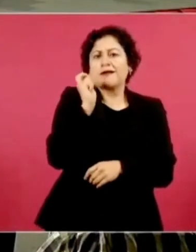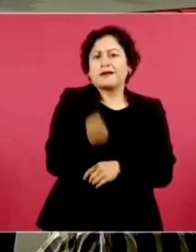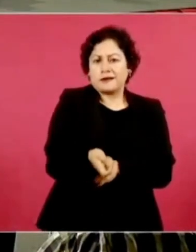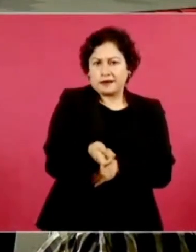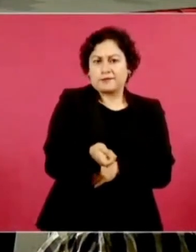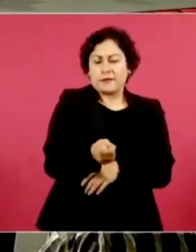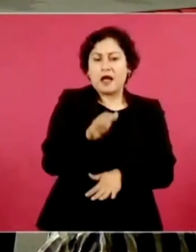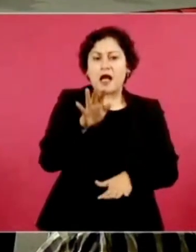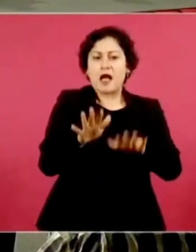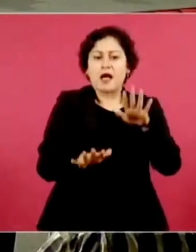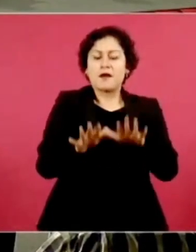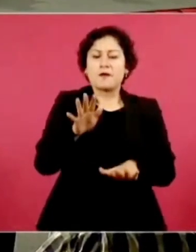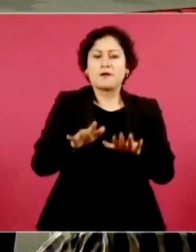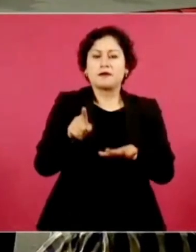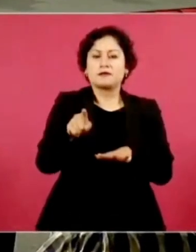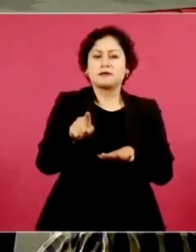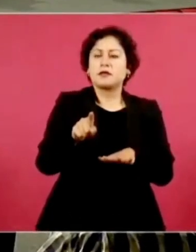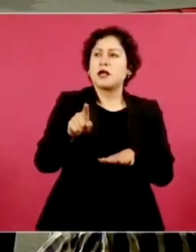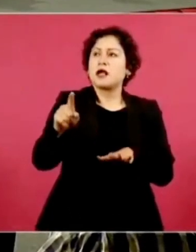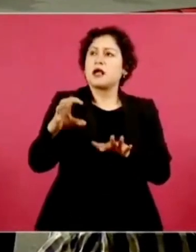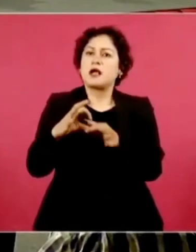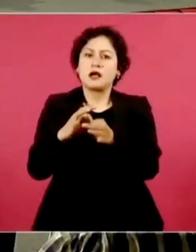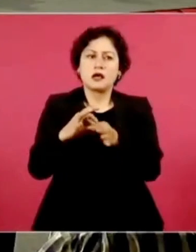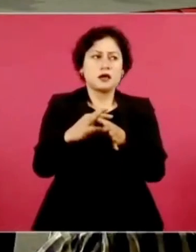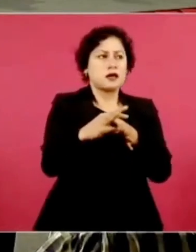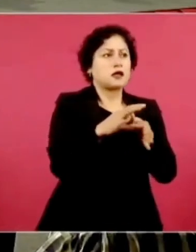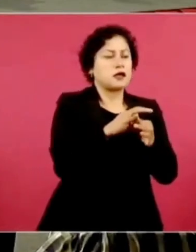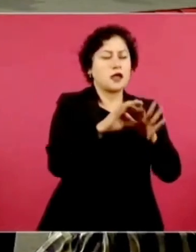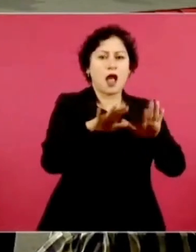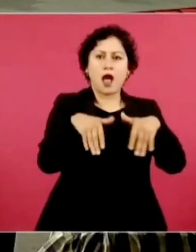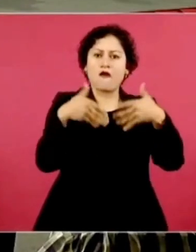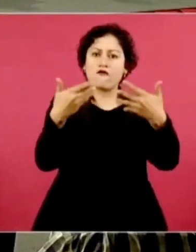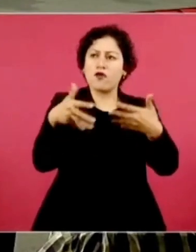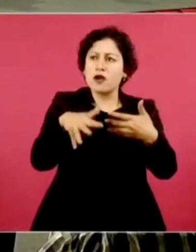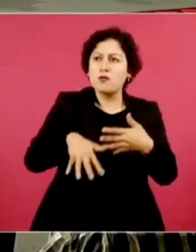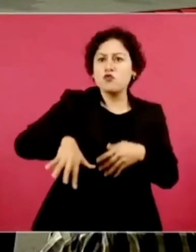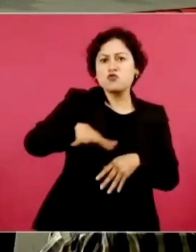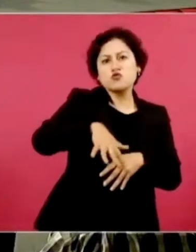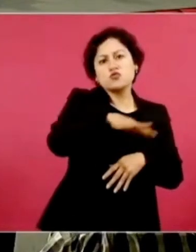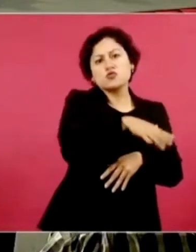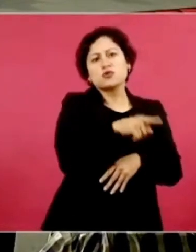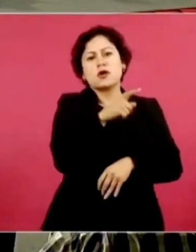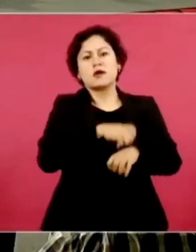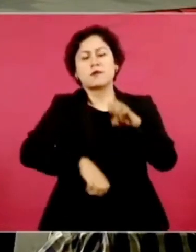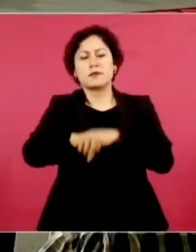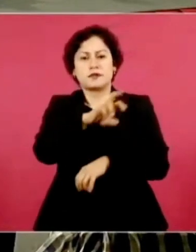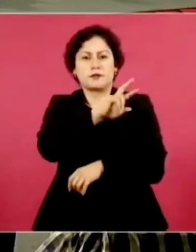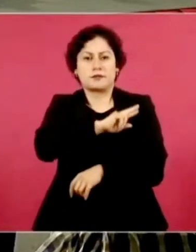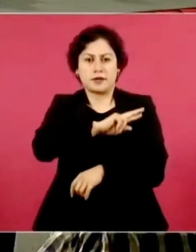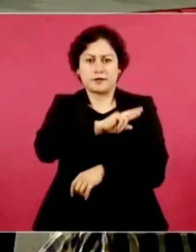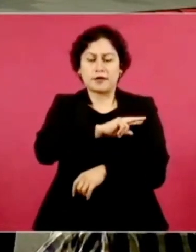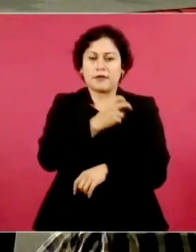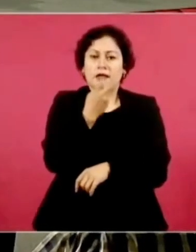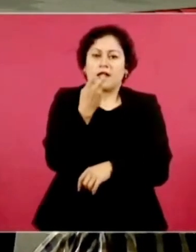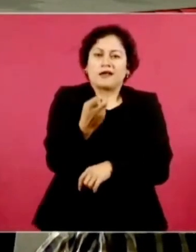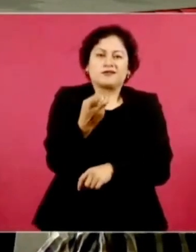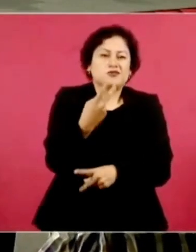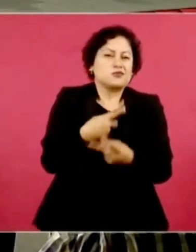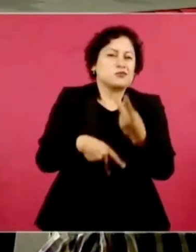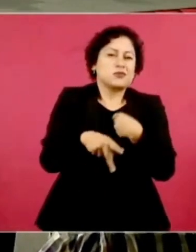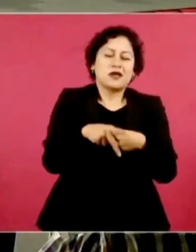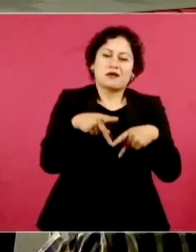fuentes energéticas externas o privadas exponen a las naciones a